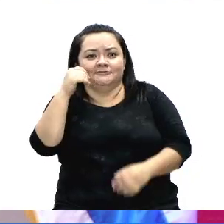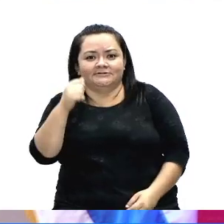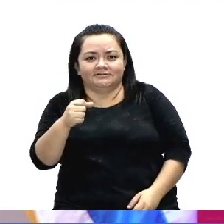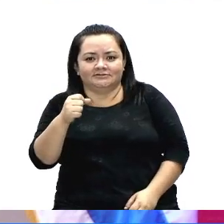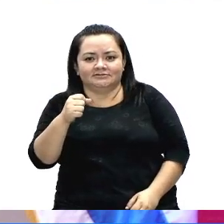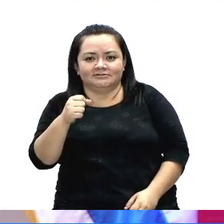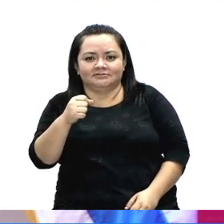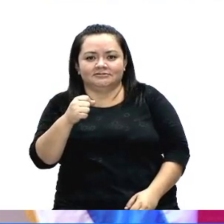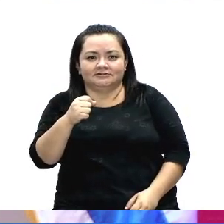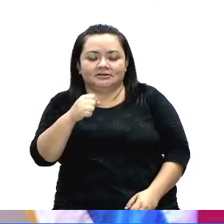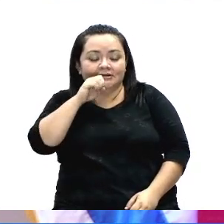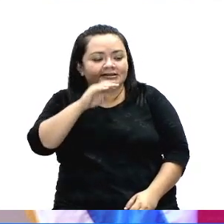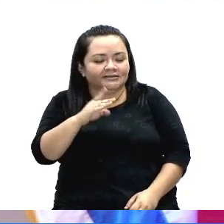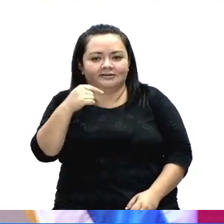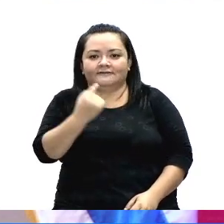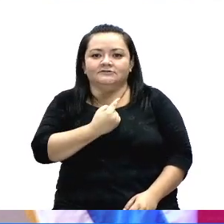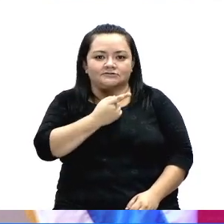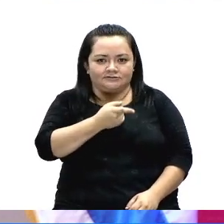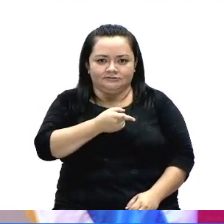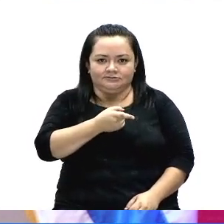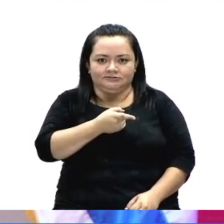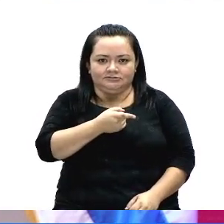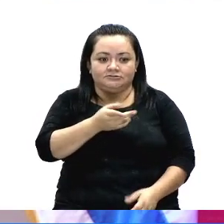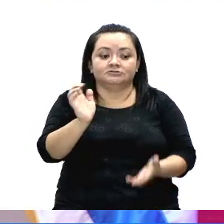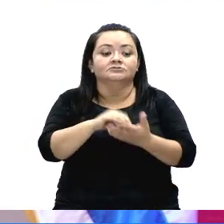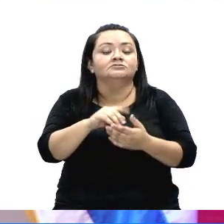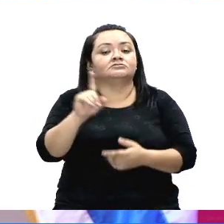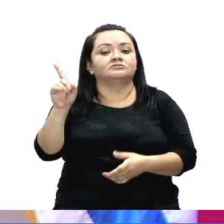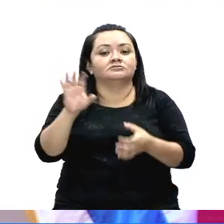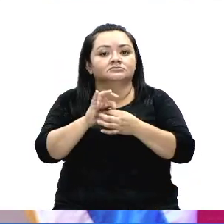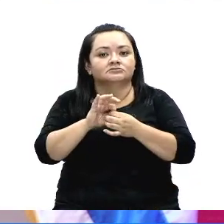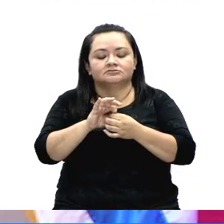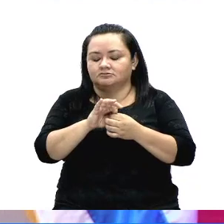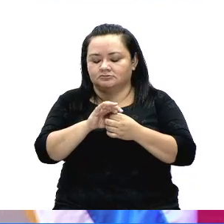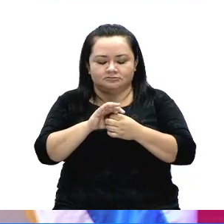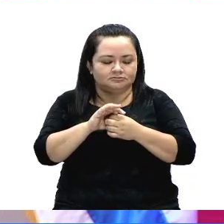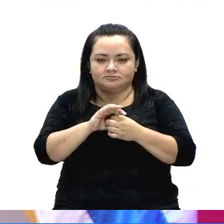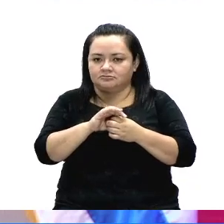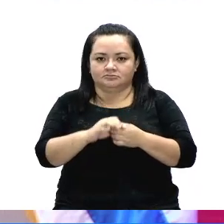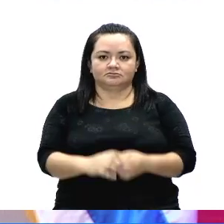te dije que vos solo regrésate a josué no